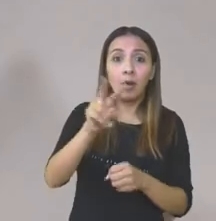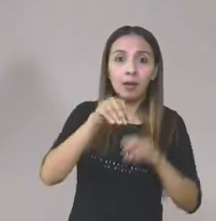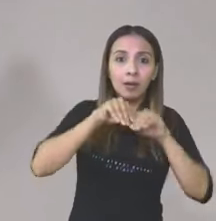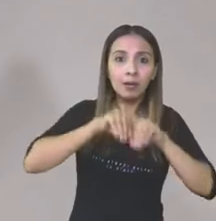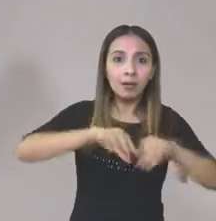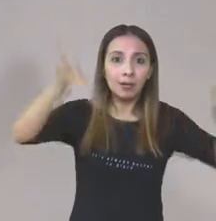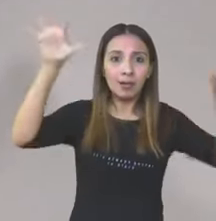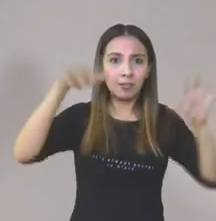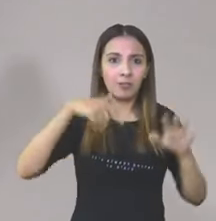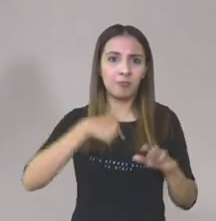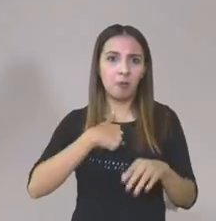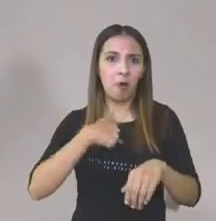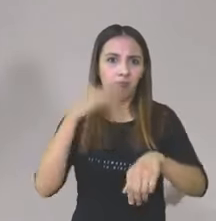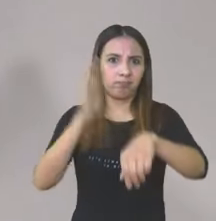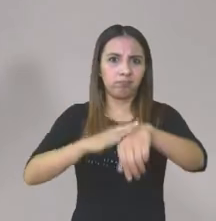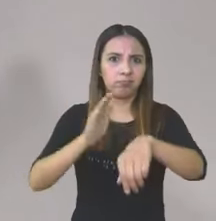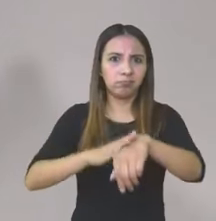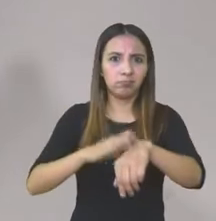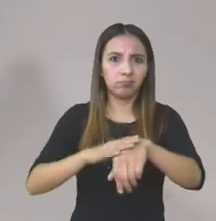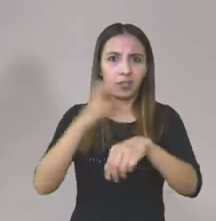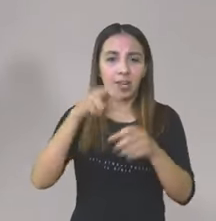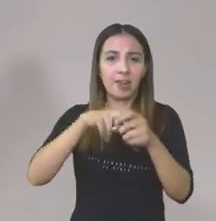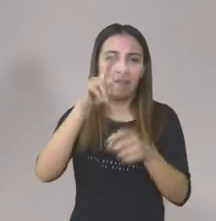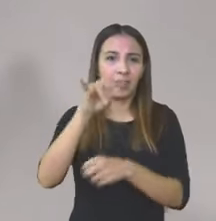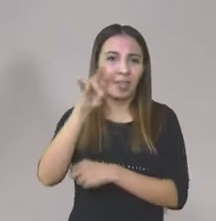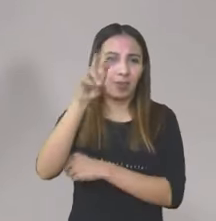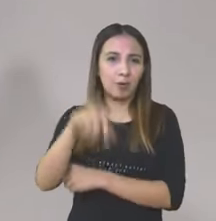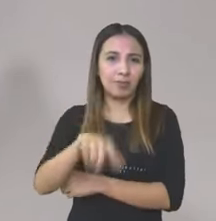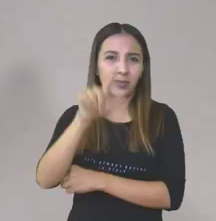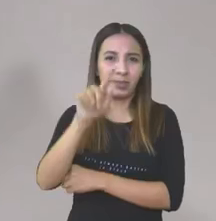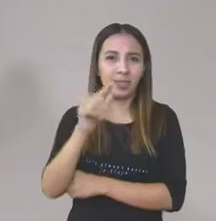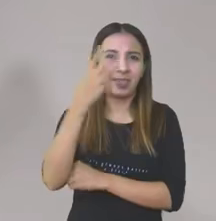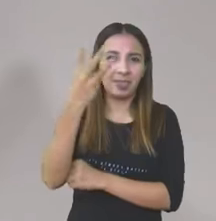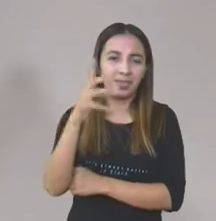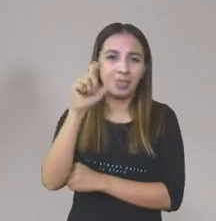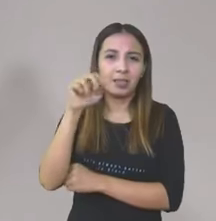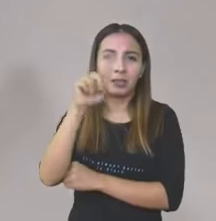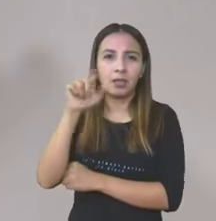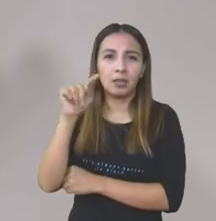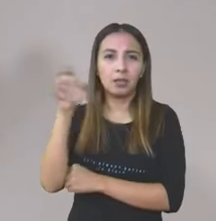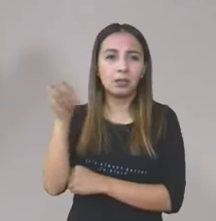que estén escuchando y viendo esta transmisión en vivo a través del canal 73 y Lánzate,